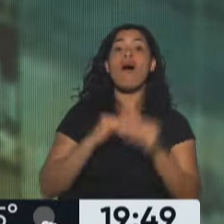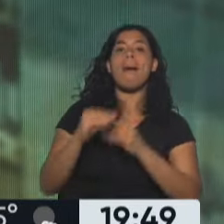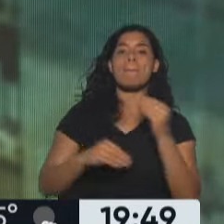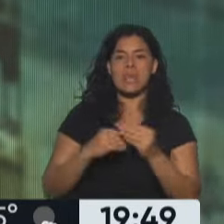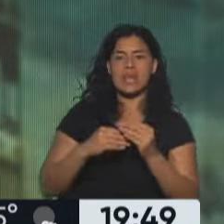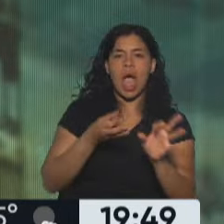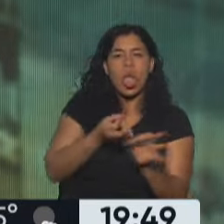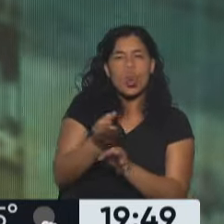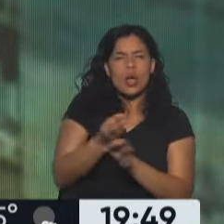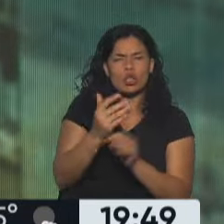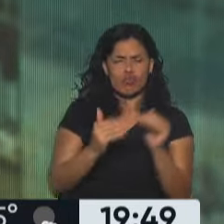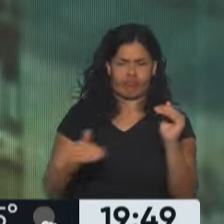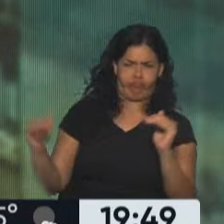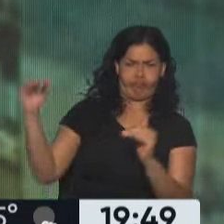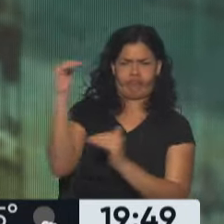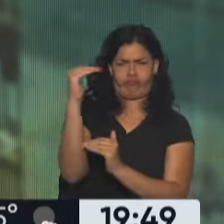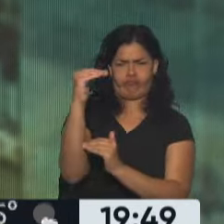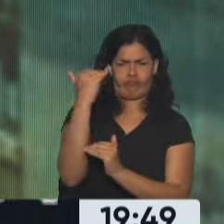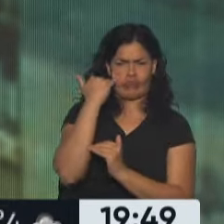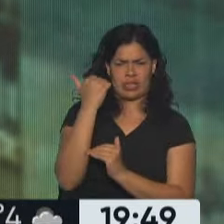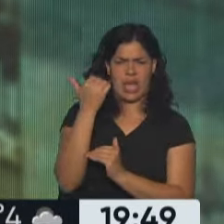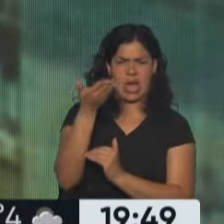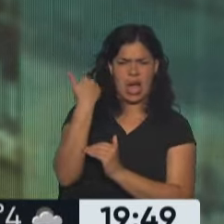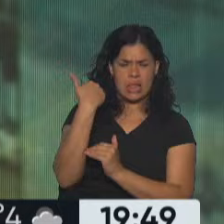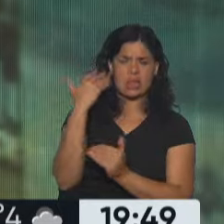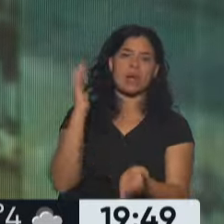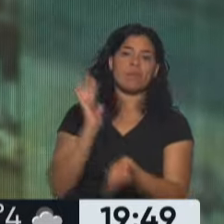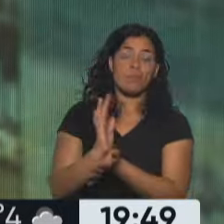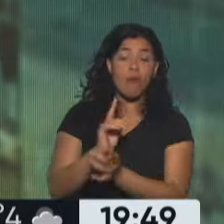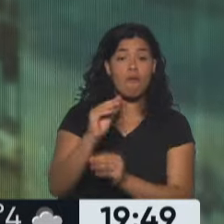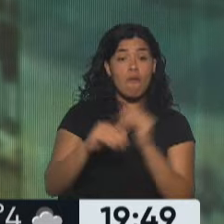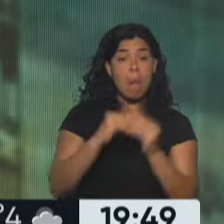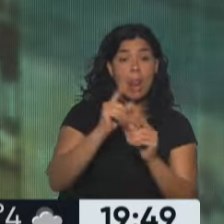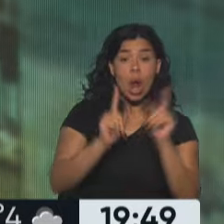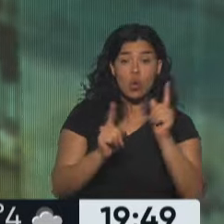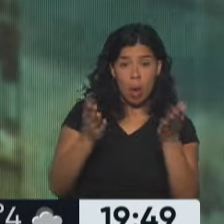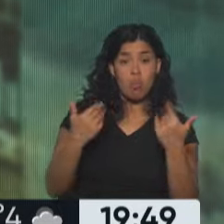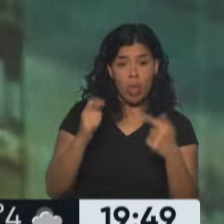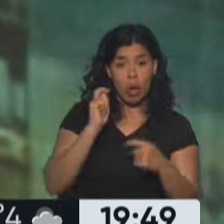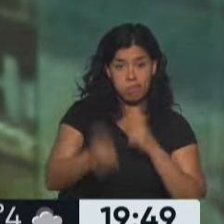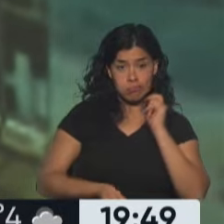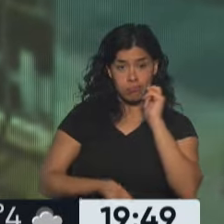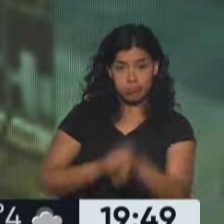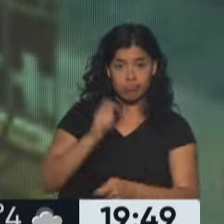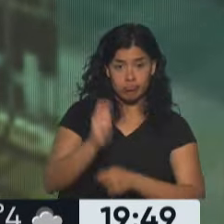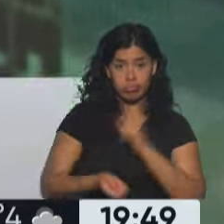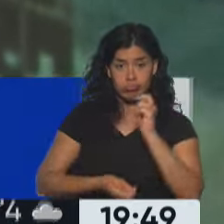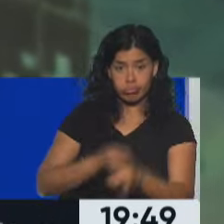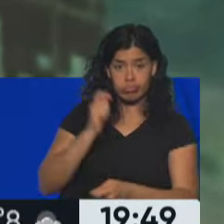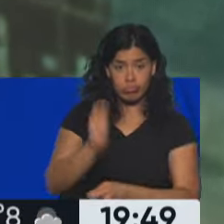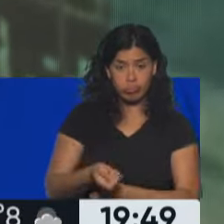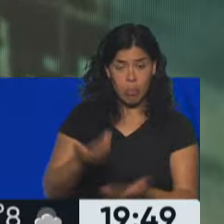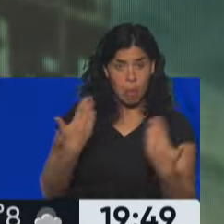educación superior. Es decir, quizás son familias que hoy podrían contribuir a la educación, al financiamiento de la educación de sus